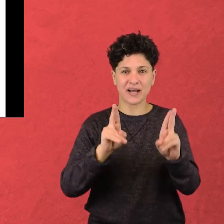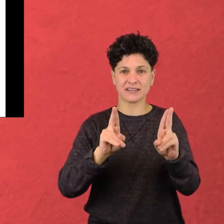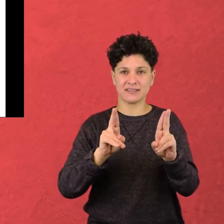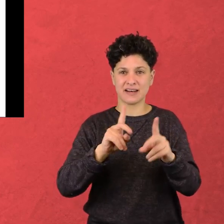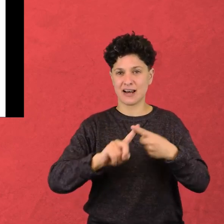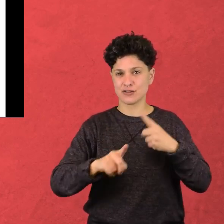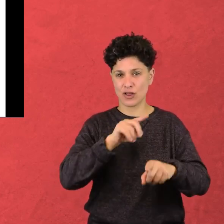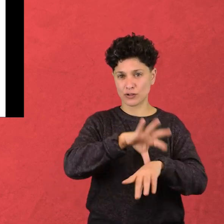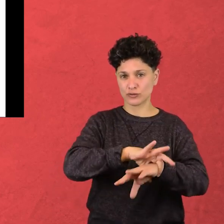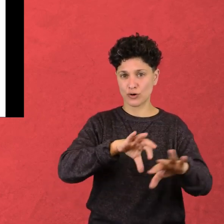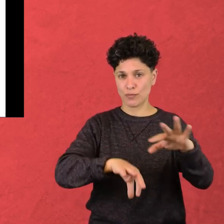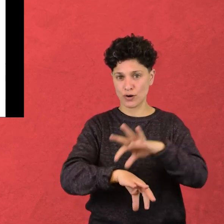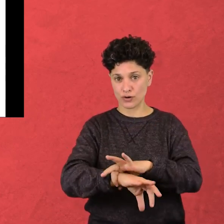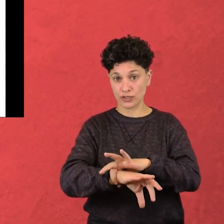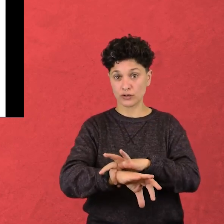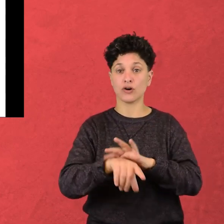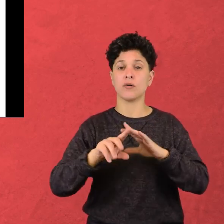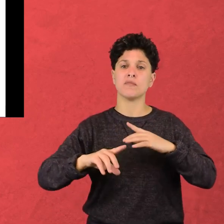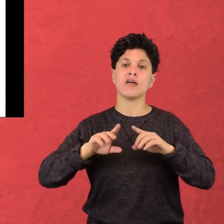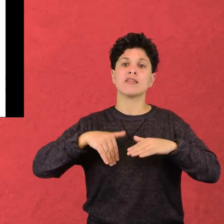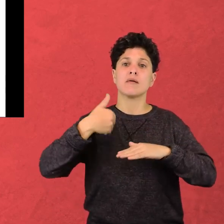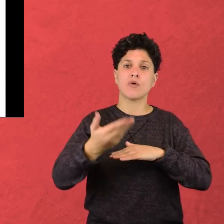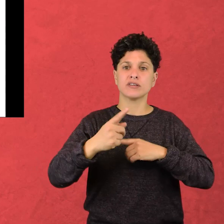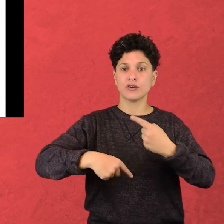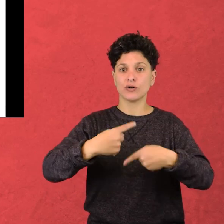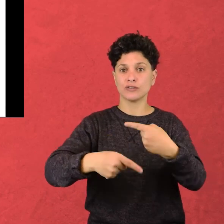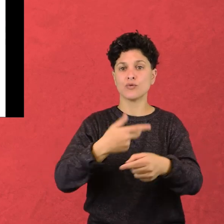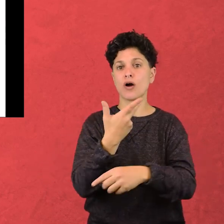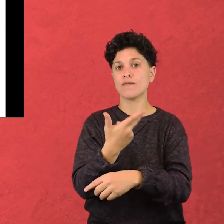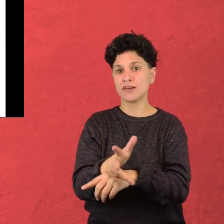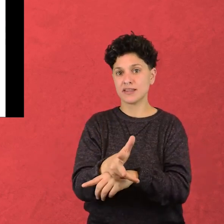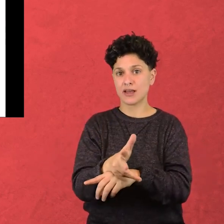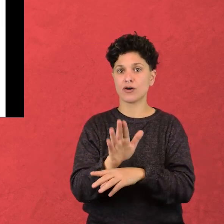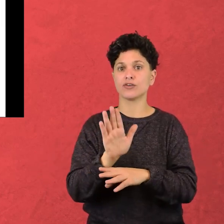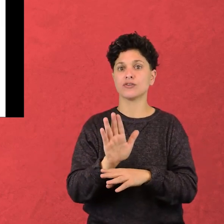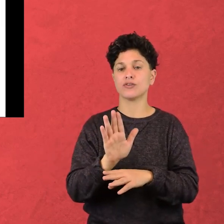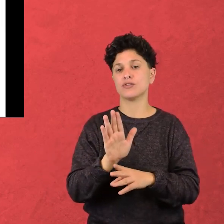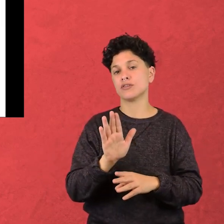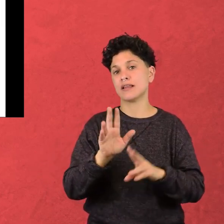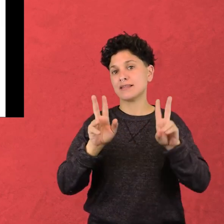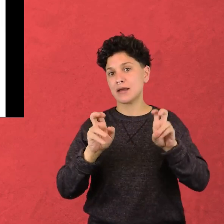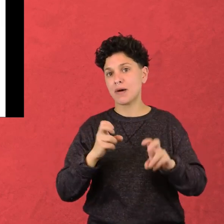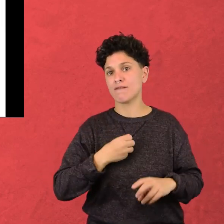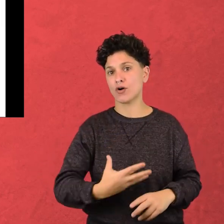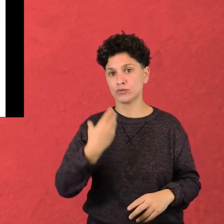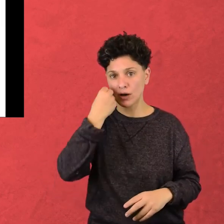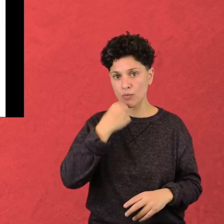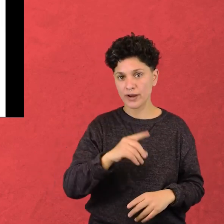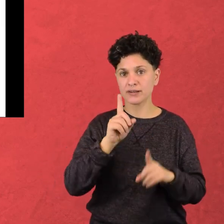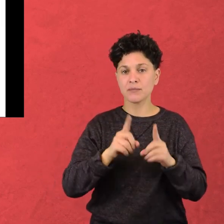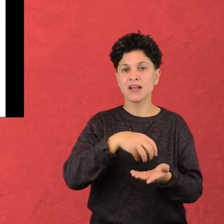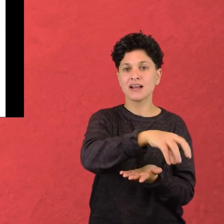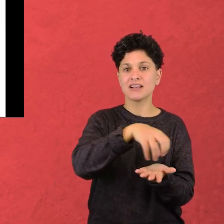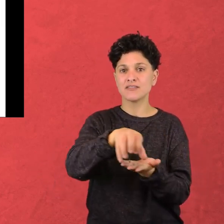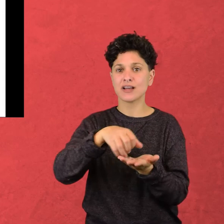Para terminar la clase, de esta parte, de la parte antropológica, luego seguiríamos con un